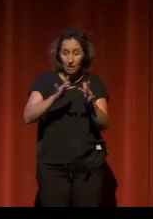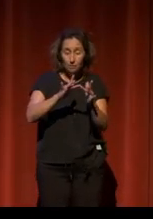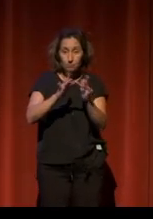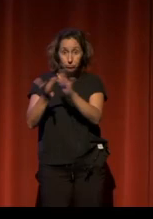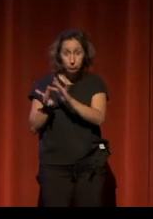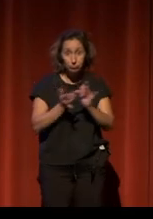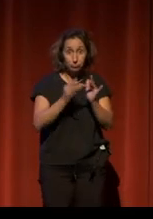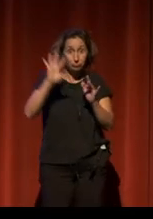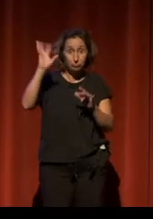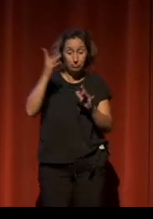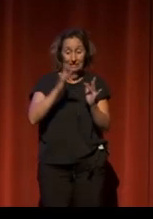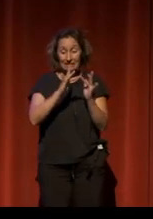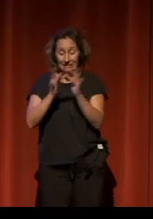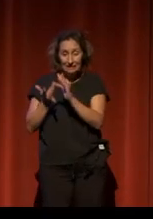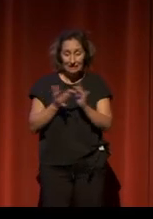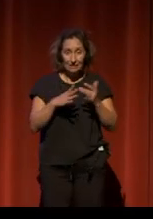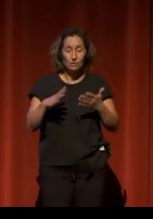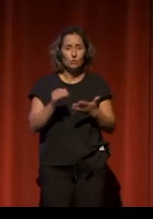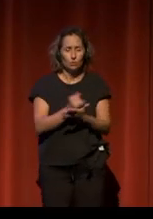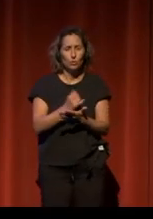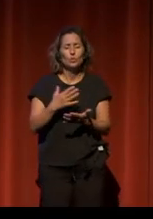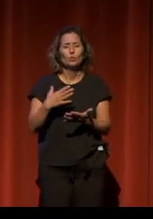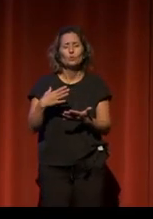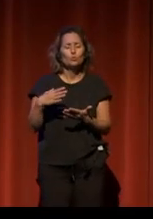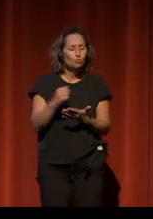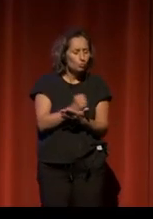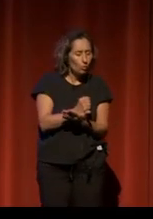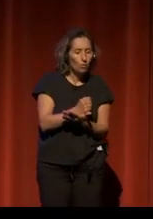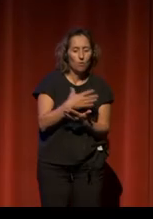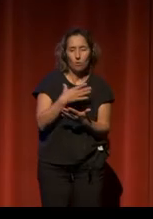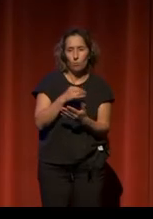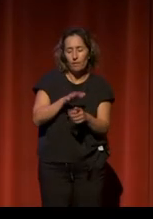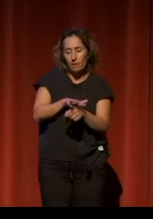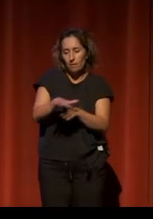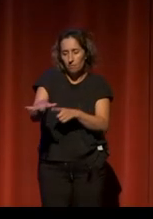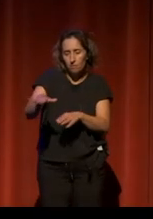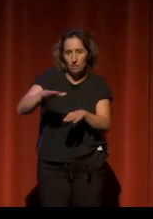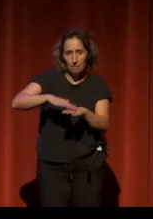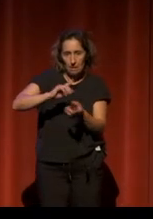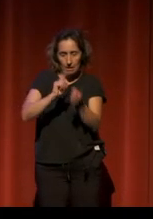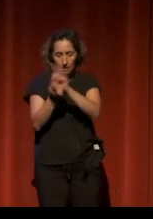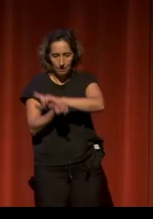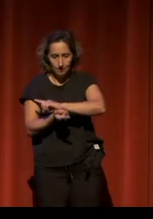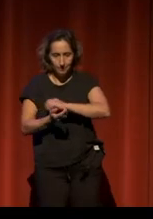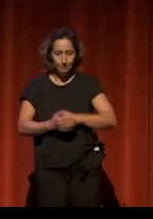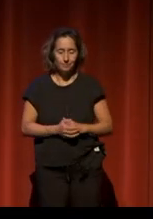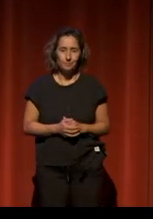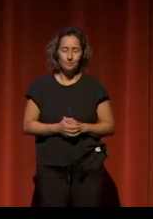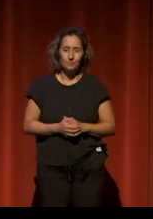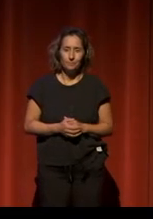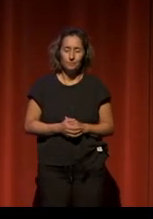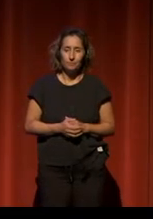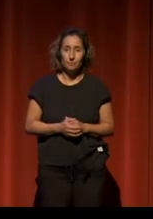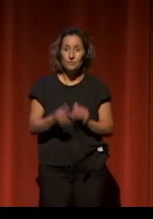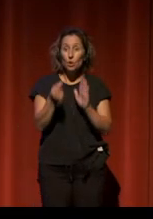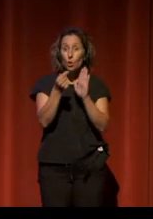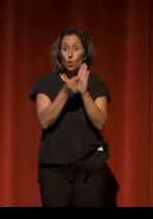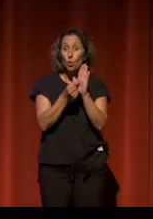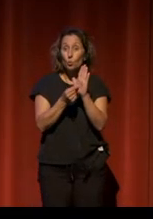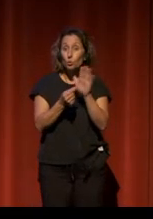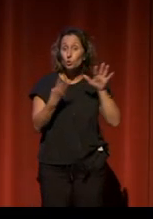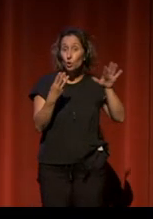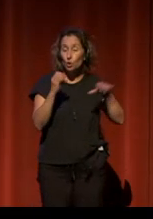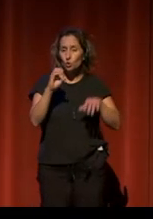constelación y por lo tanto tiene capacidad de cambiarlo absolutamente todo no est son 800 puntos blancos